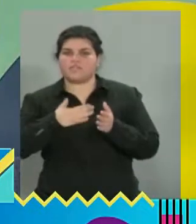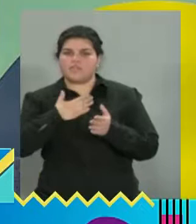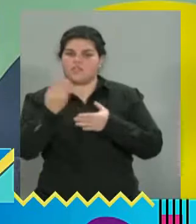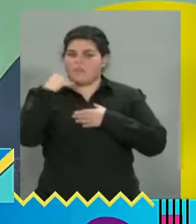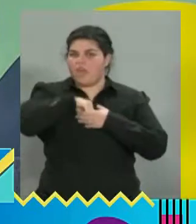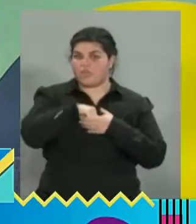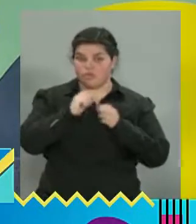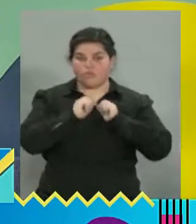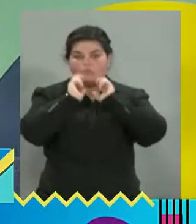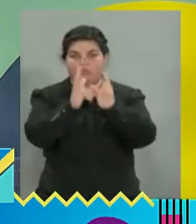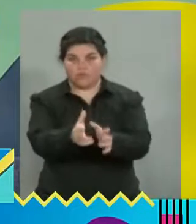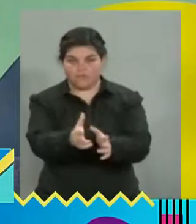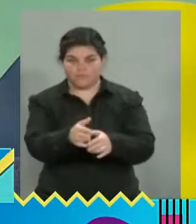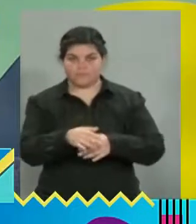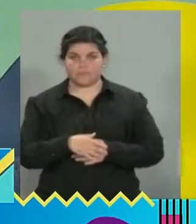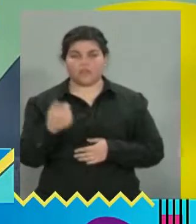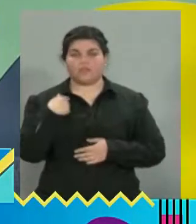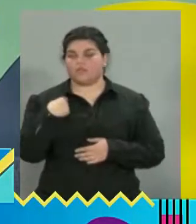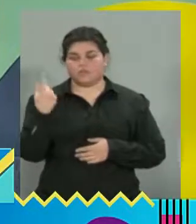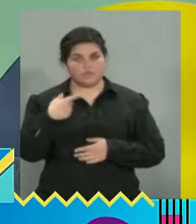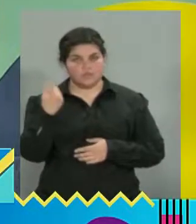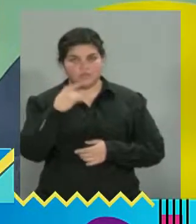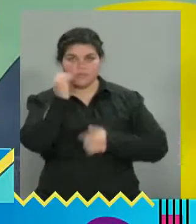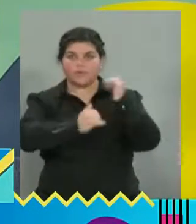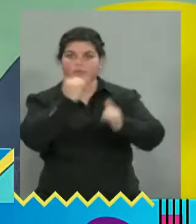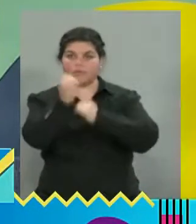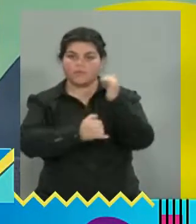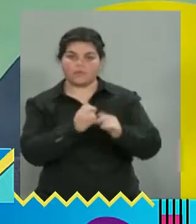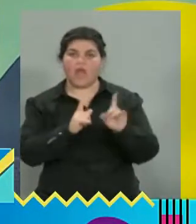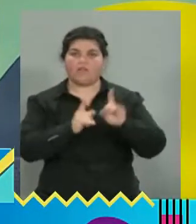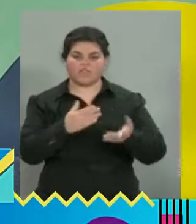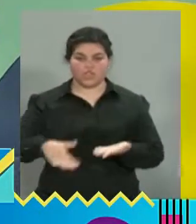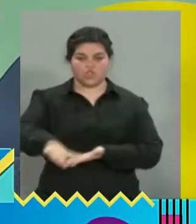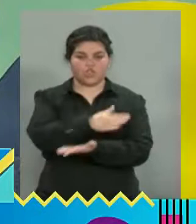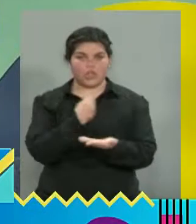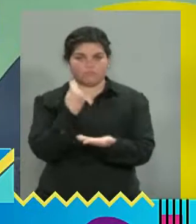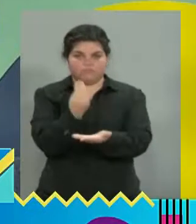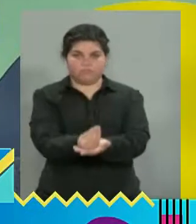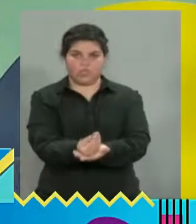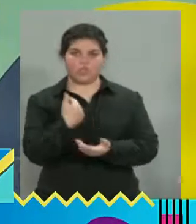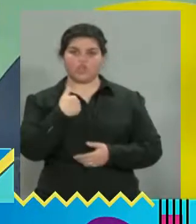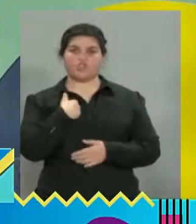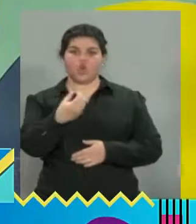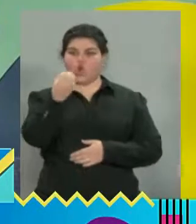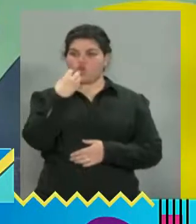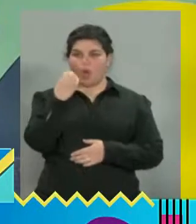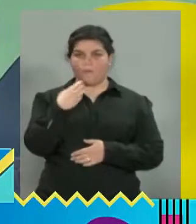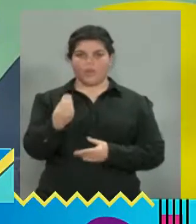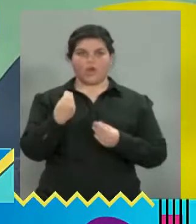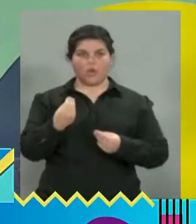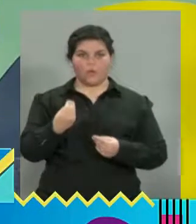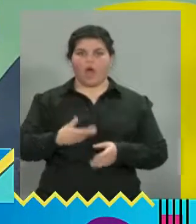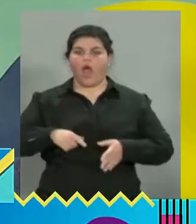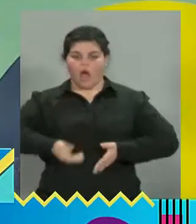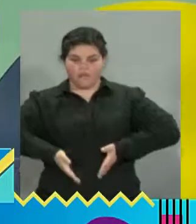en realidad yo siempre digo que uno cuando se presenta en sociedad no dice el nombre y se baja la ropa para